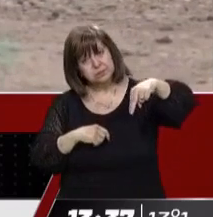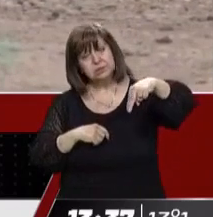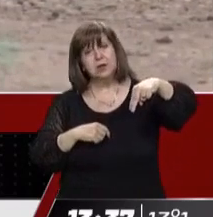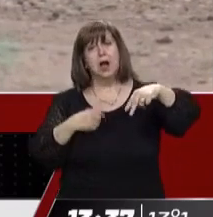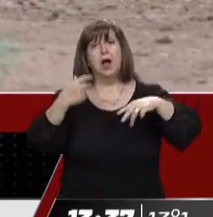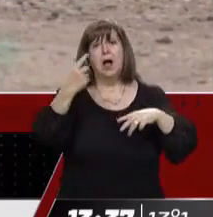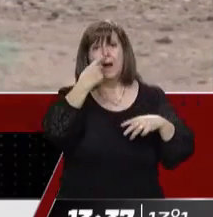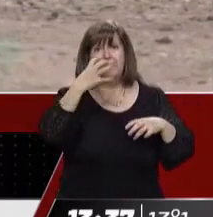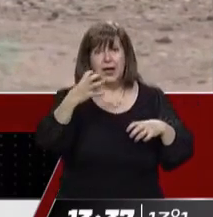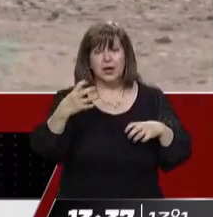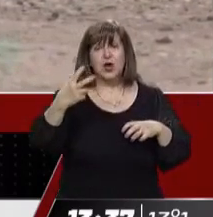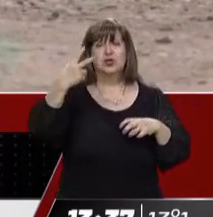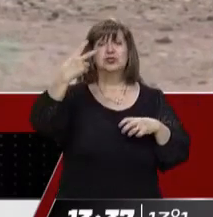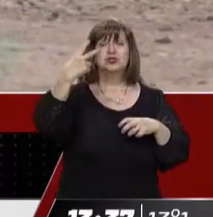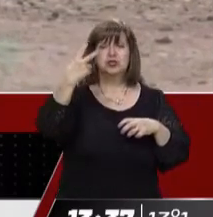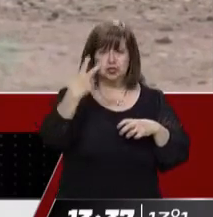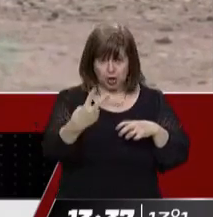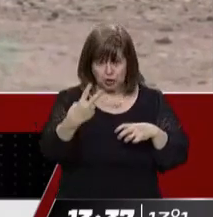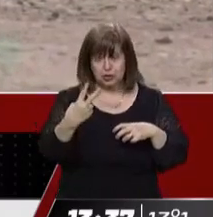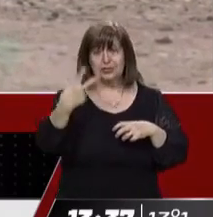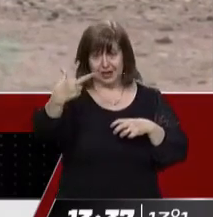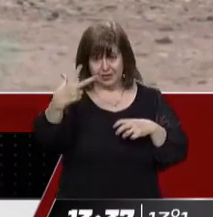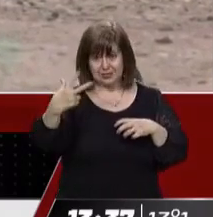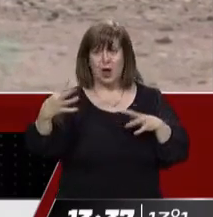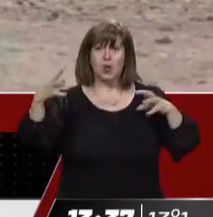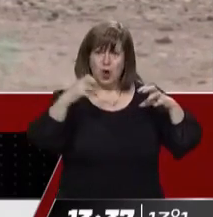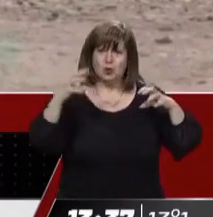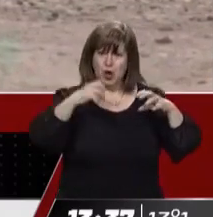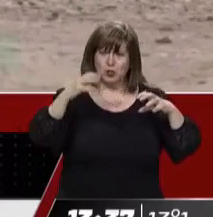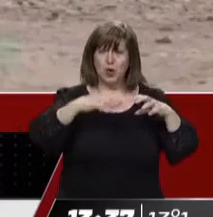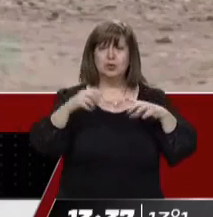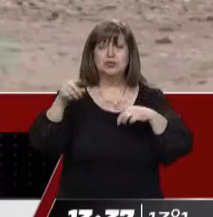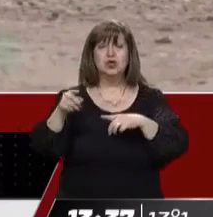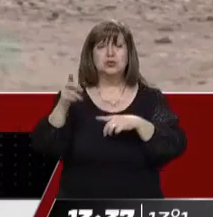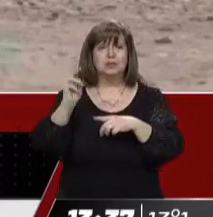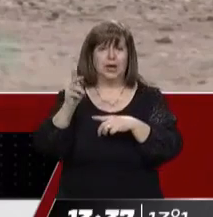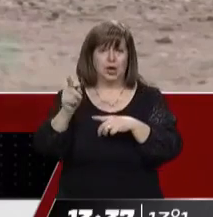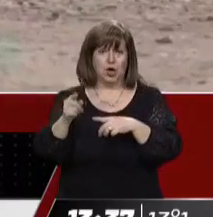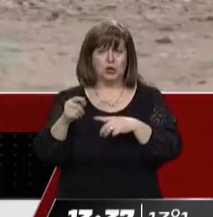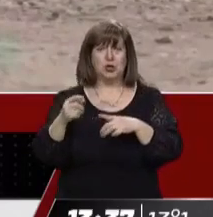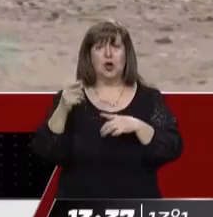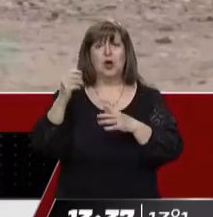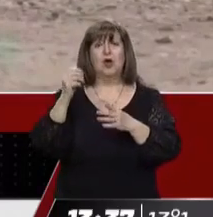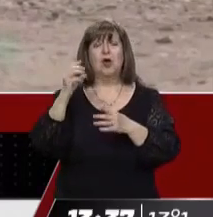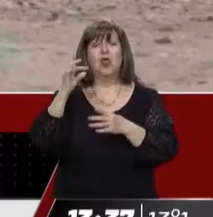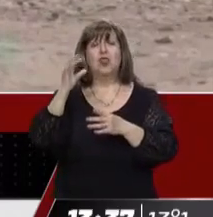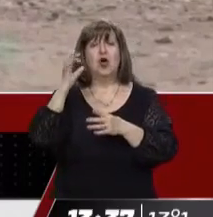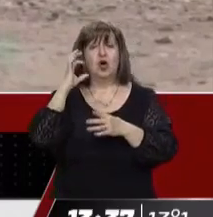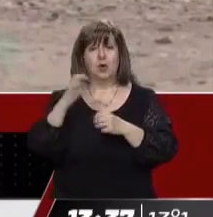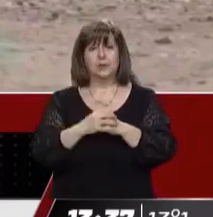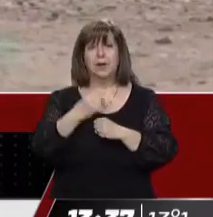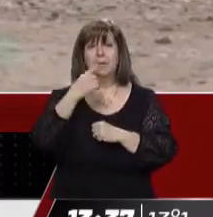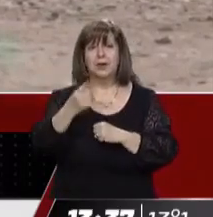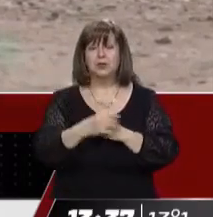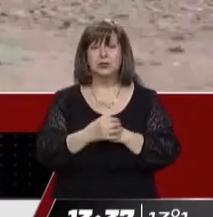tres perros dos de estos de raza peligrosa Karina Bueno preguntarte cómo fue esto mira